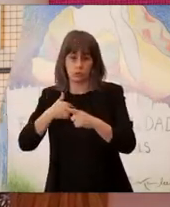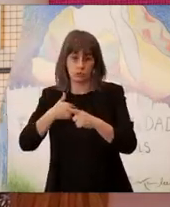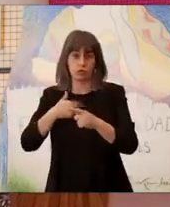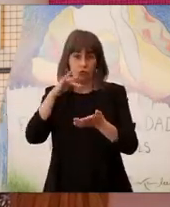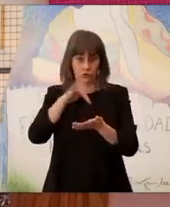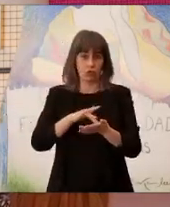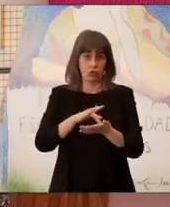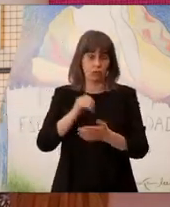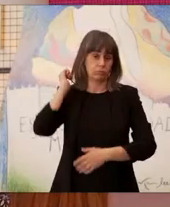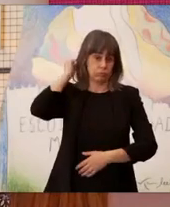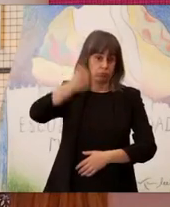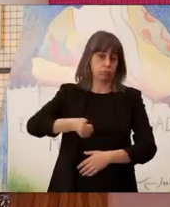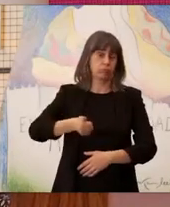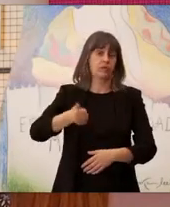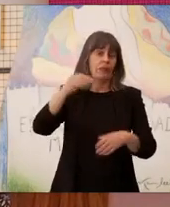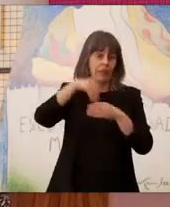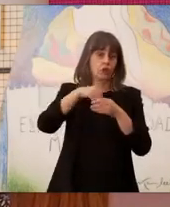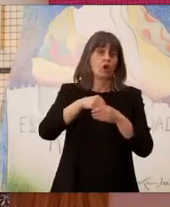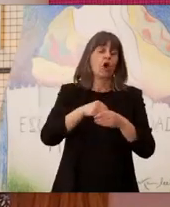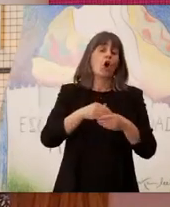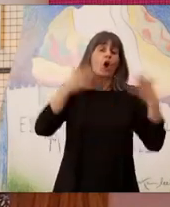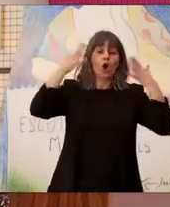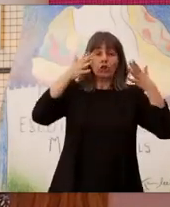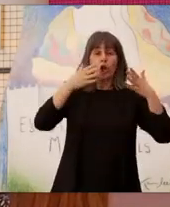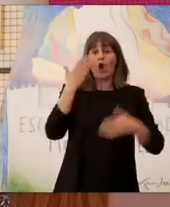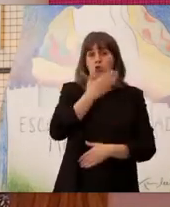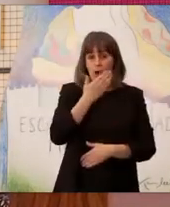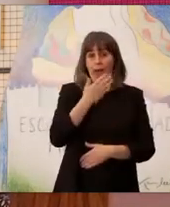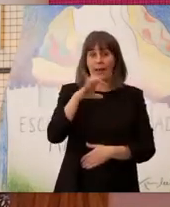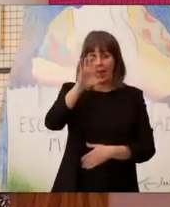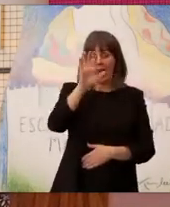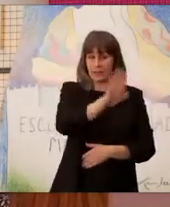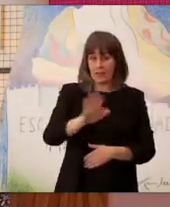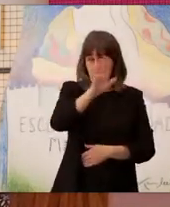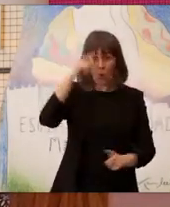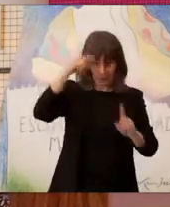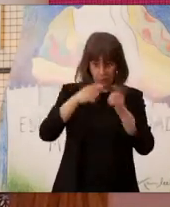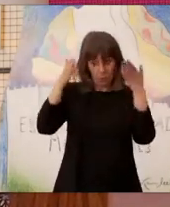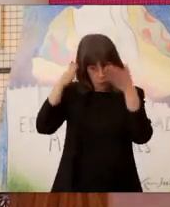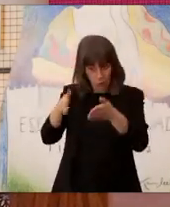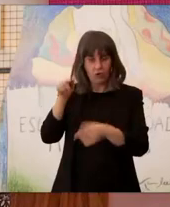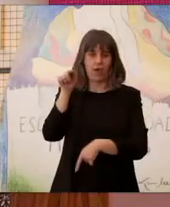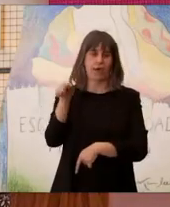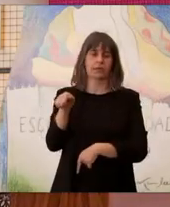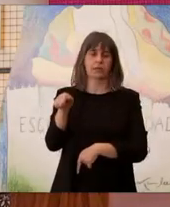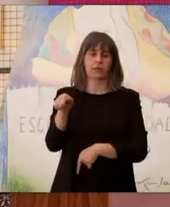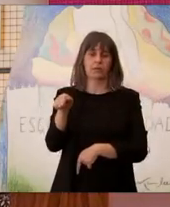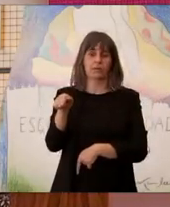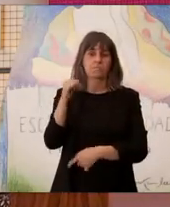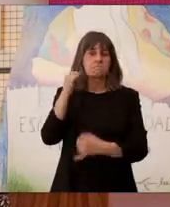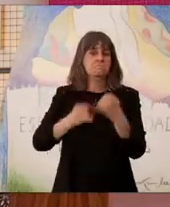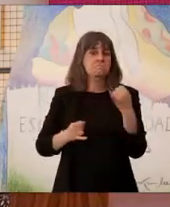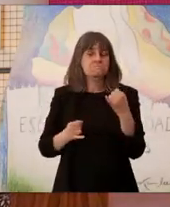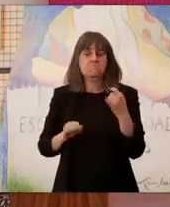nombrada en el consejo escolar del Estado del Estado para esto y resulta que ni siquiera conseguí